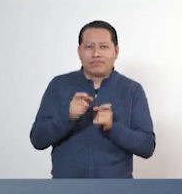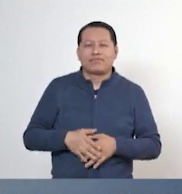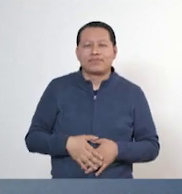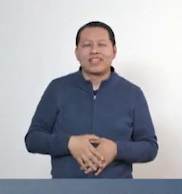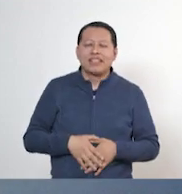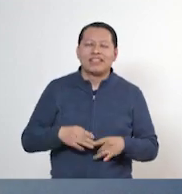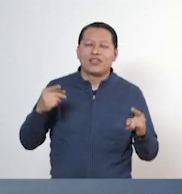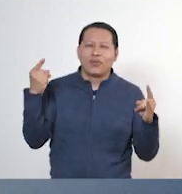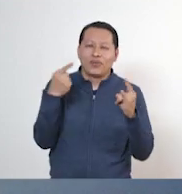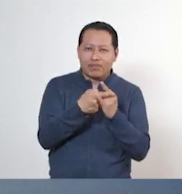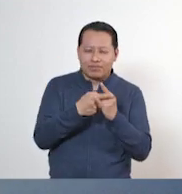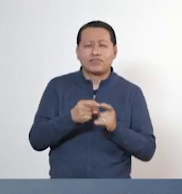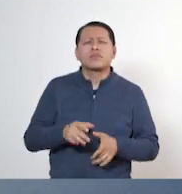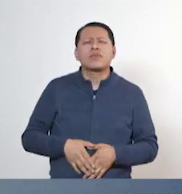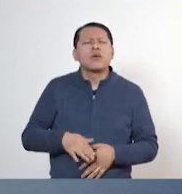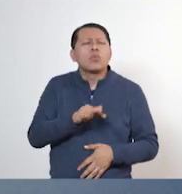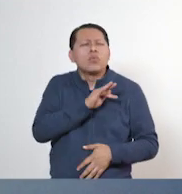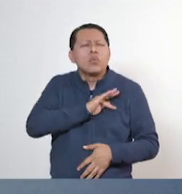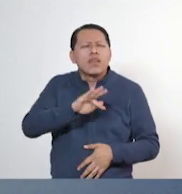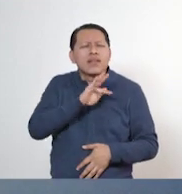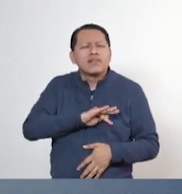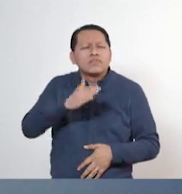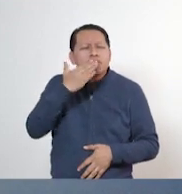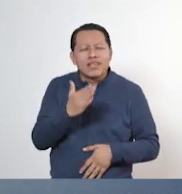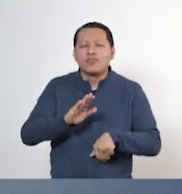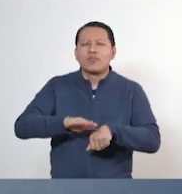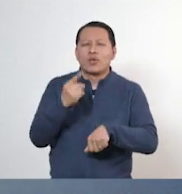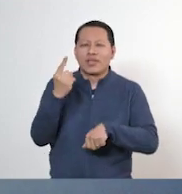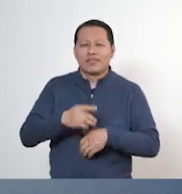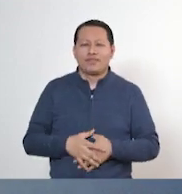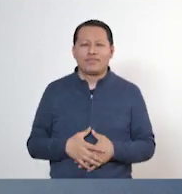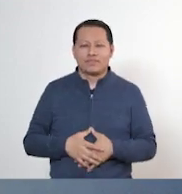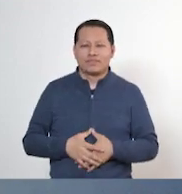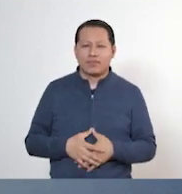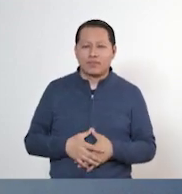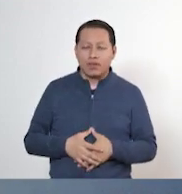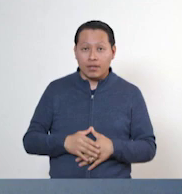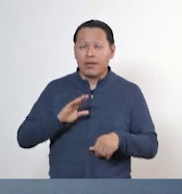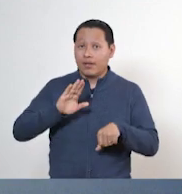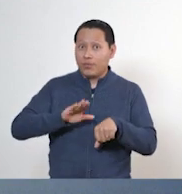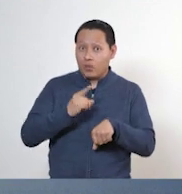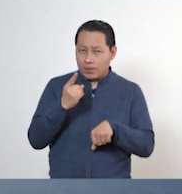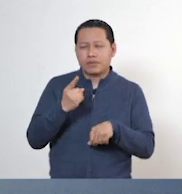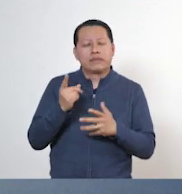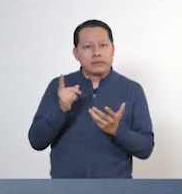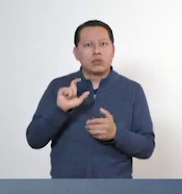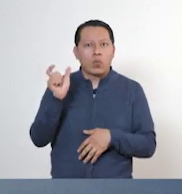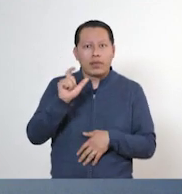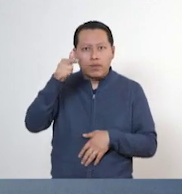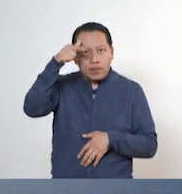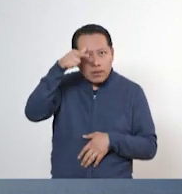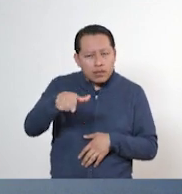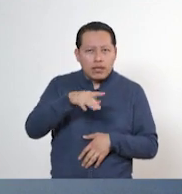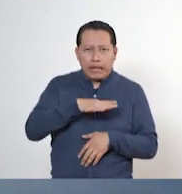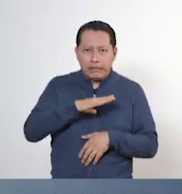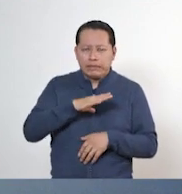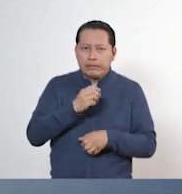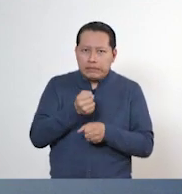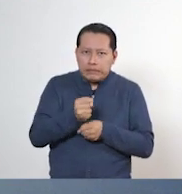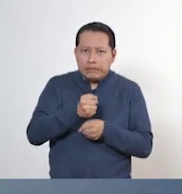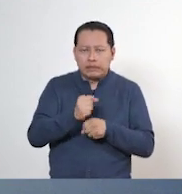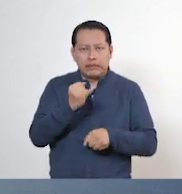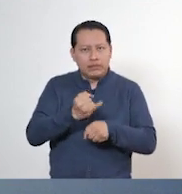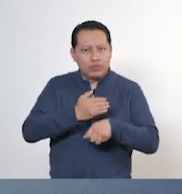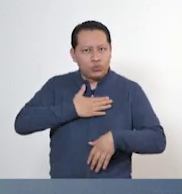¡Golazo, Coral! ¿Por qué piensas que fue un golazo? Porque si no hacemos nada cuando vemos una injusticia,